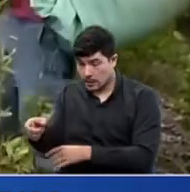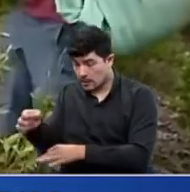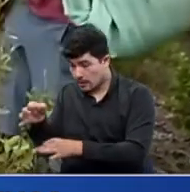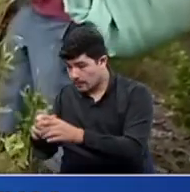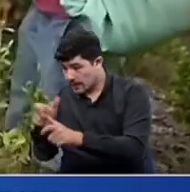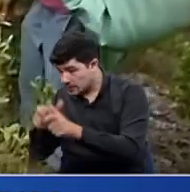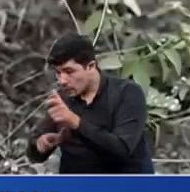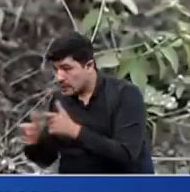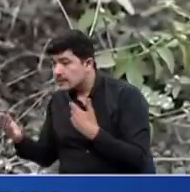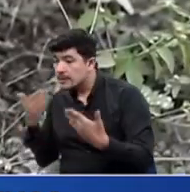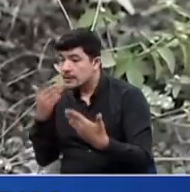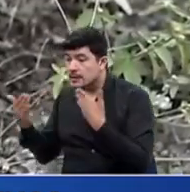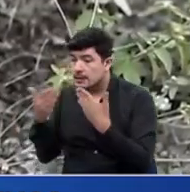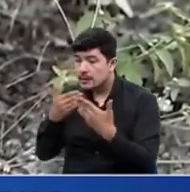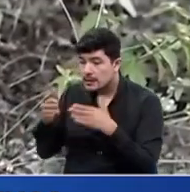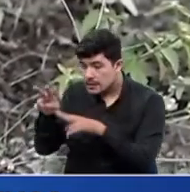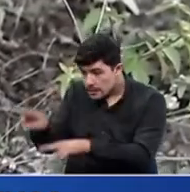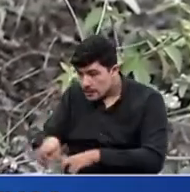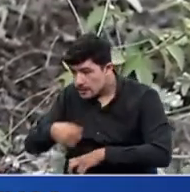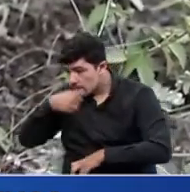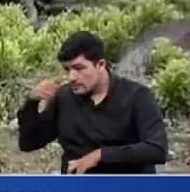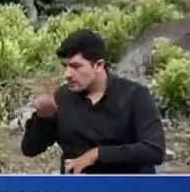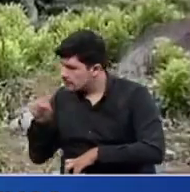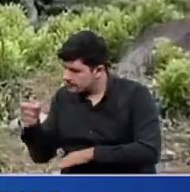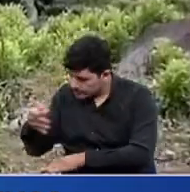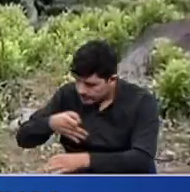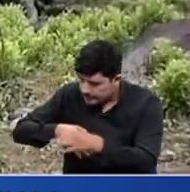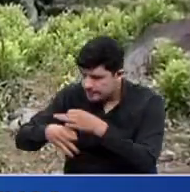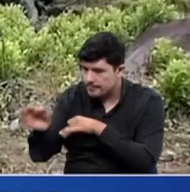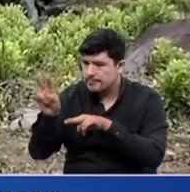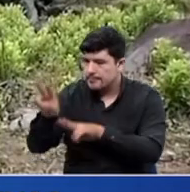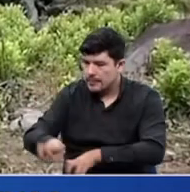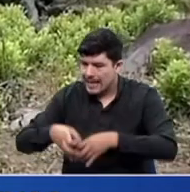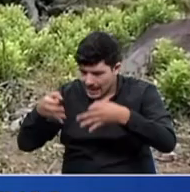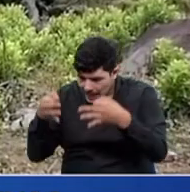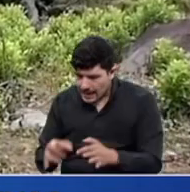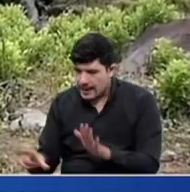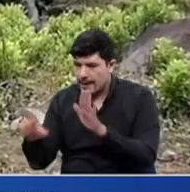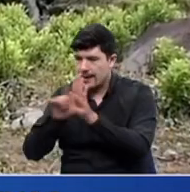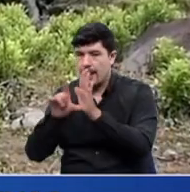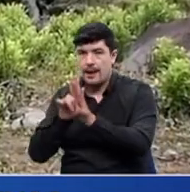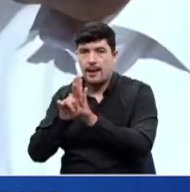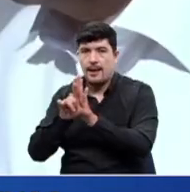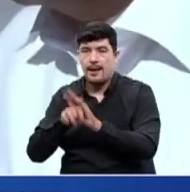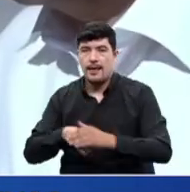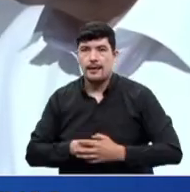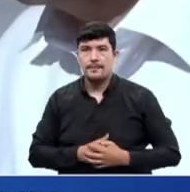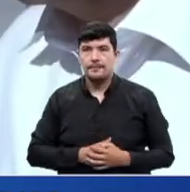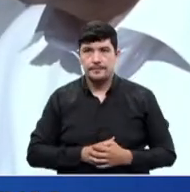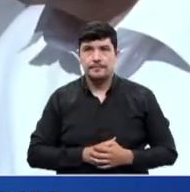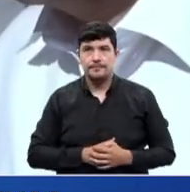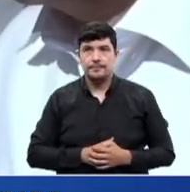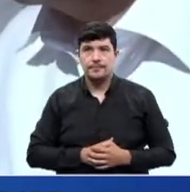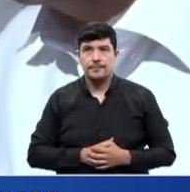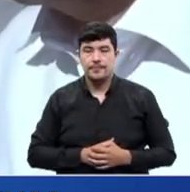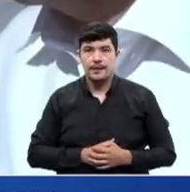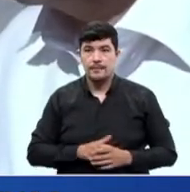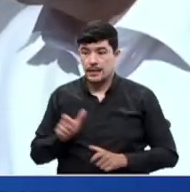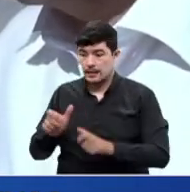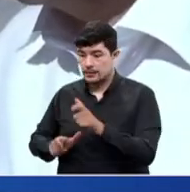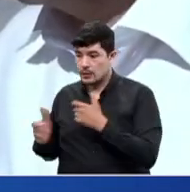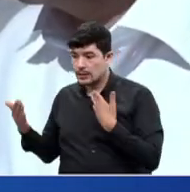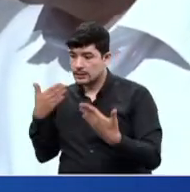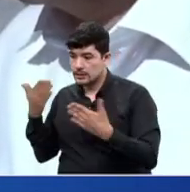cultivos ilícitos que permita erradicar la siembra de hoja de coca. Que fruto de estas propuestas del